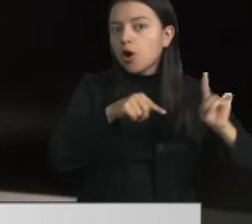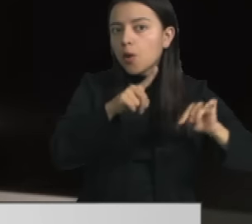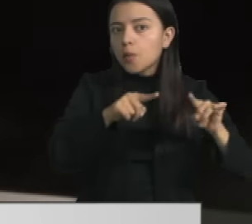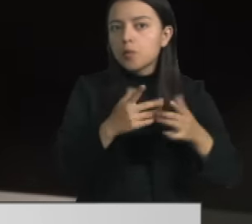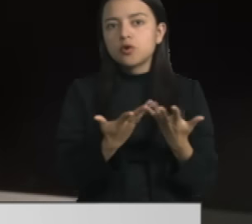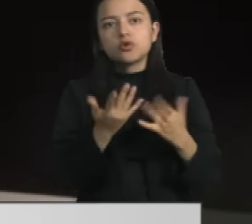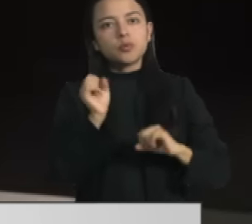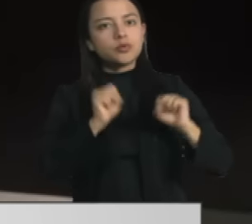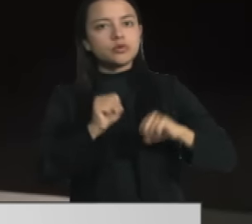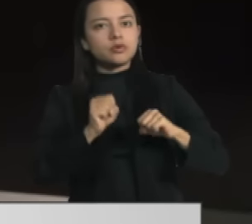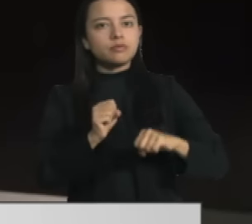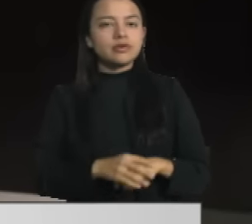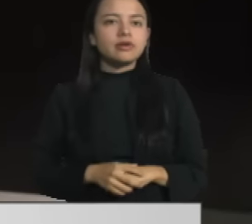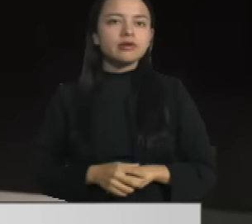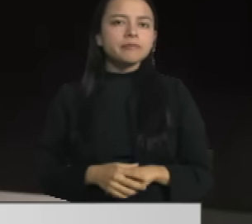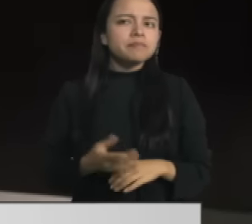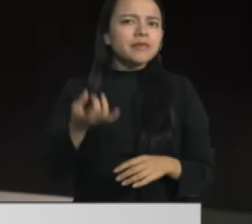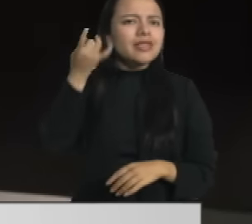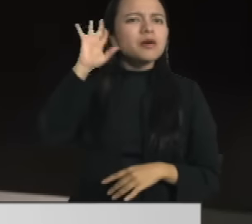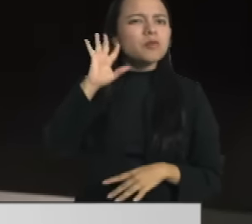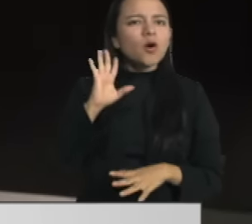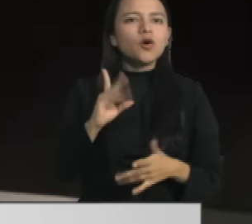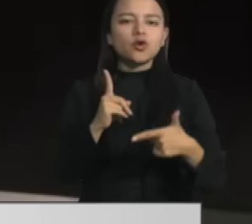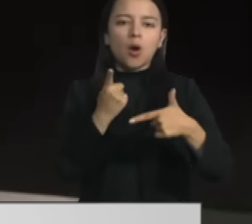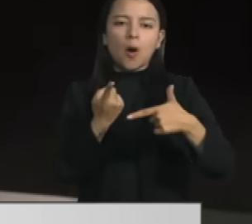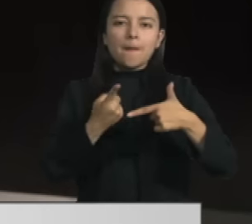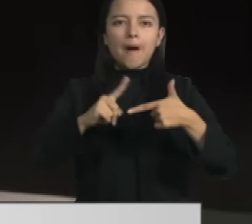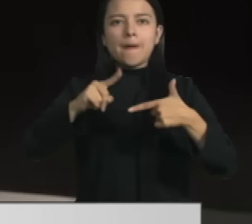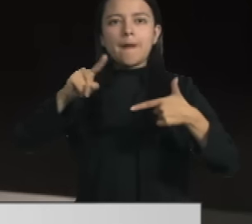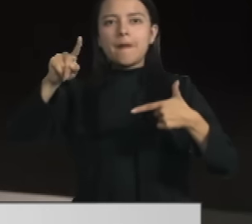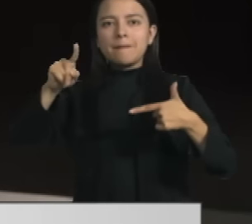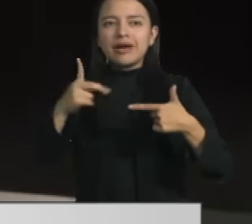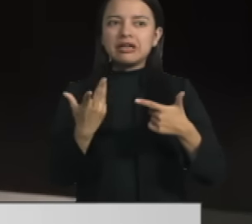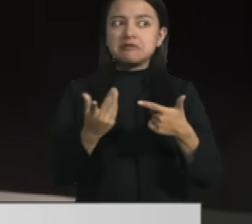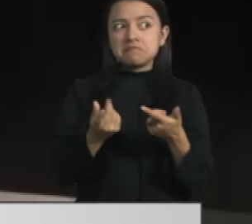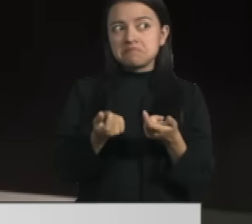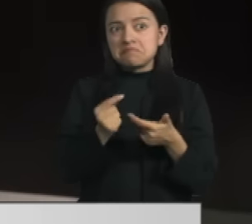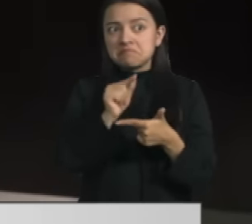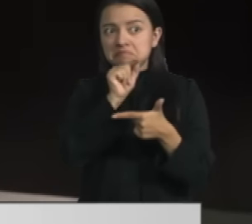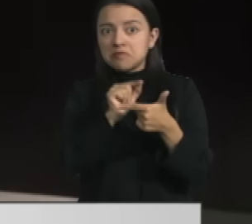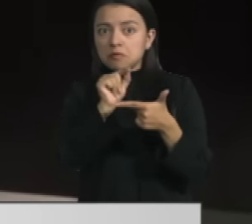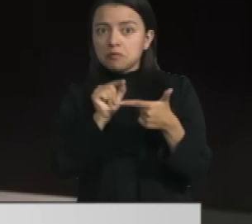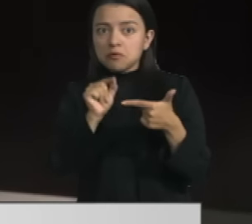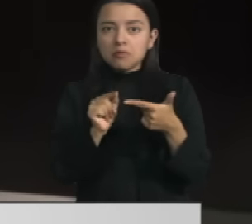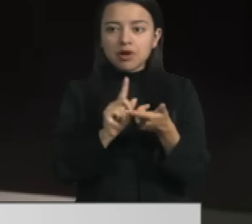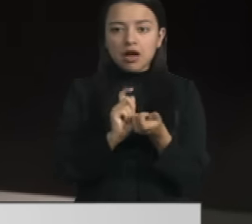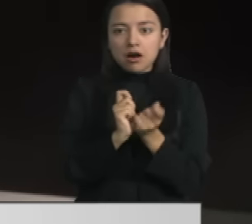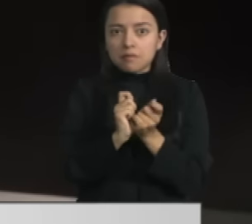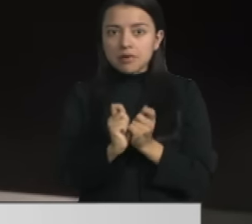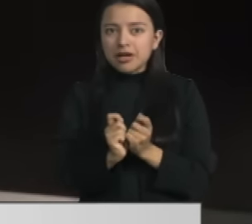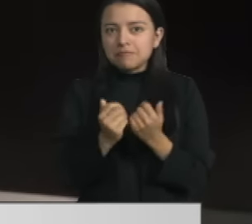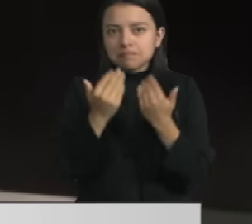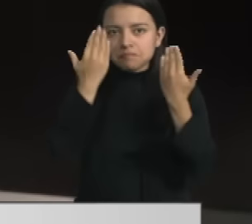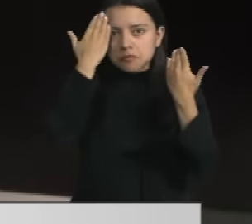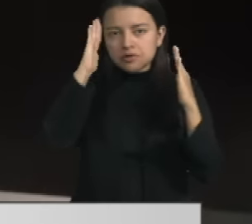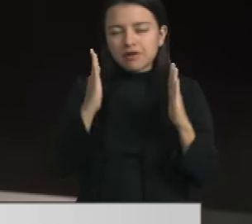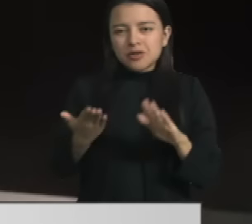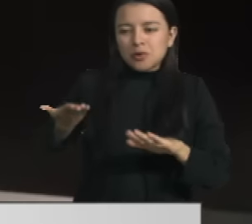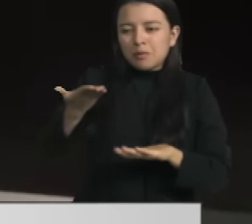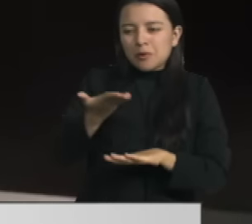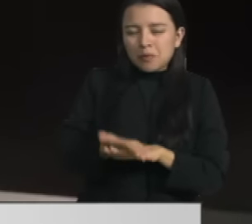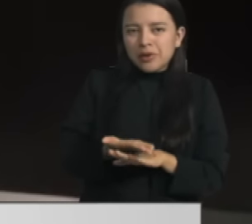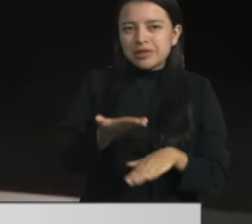Minas, en el cambio de algunas fórmulas para medir el valor de la CPM. Es una propuesta que hasta el momento apenas se está valorando, pero